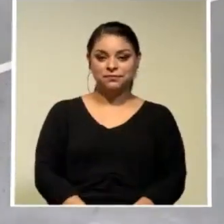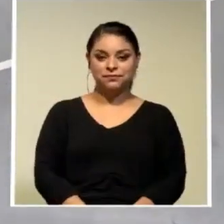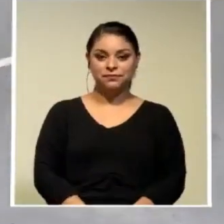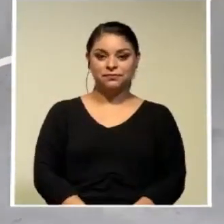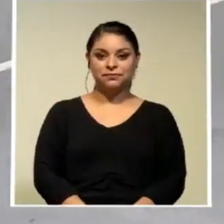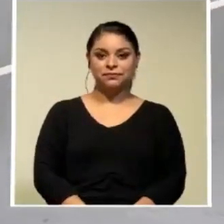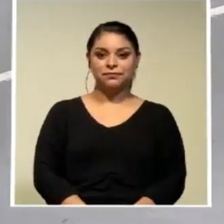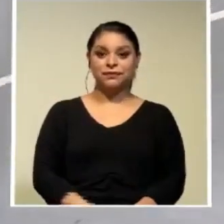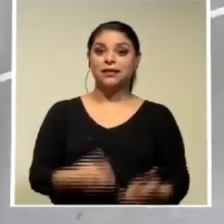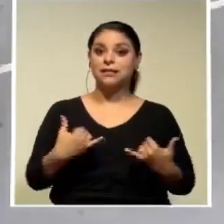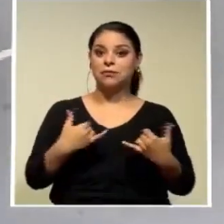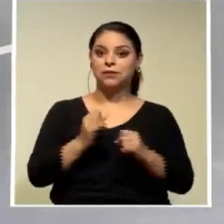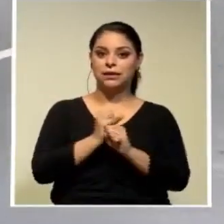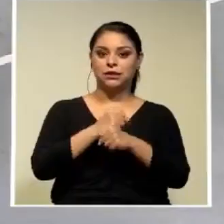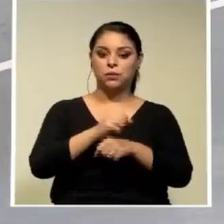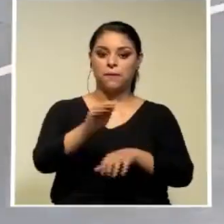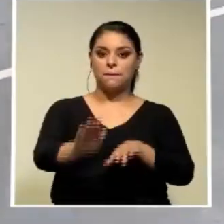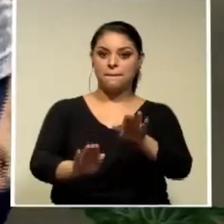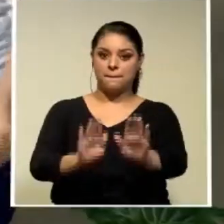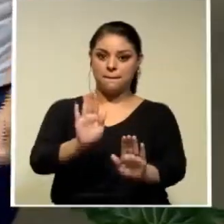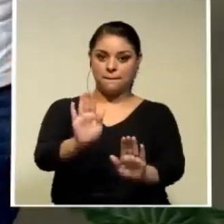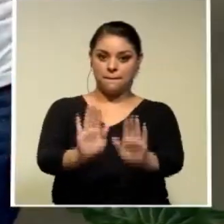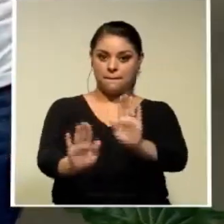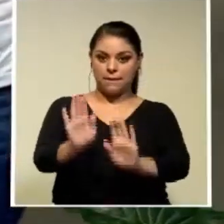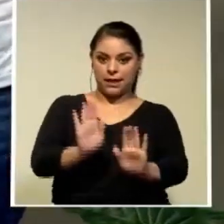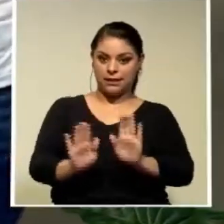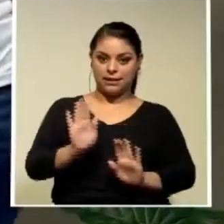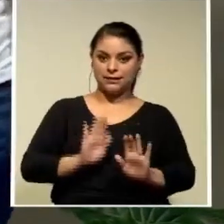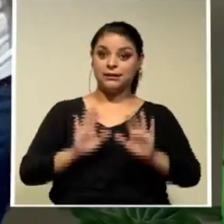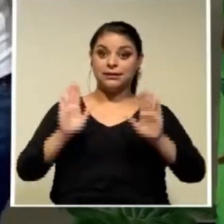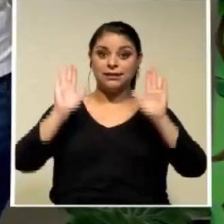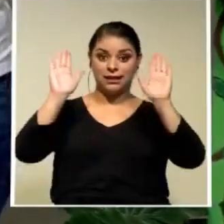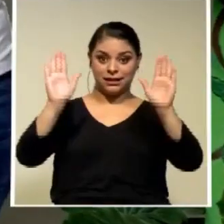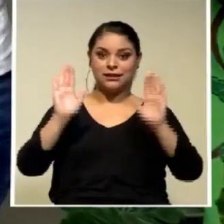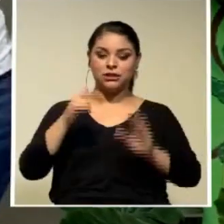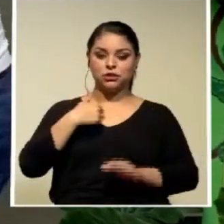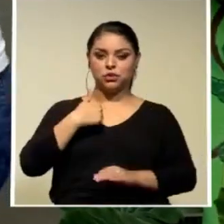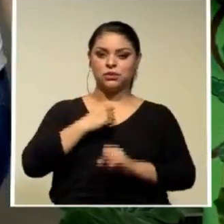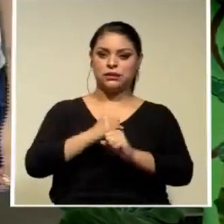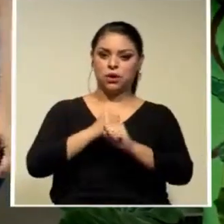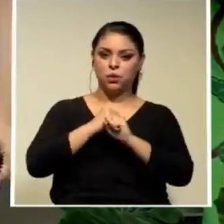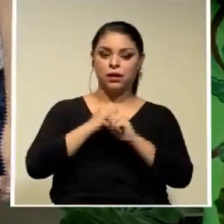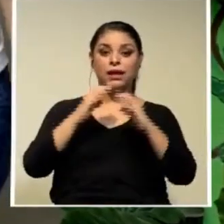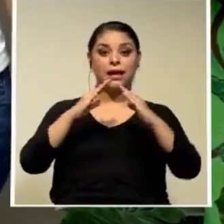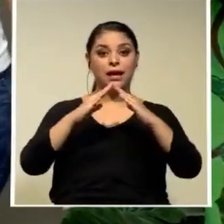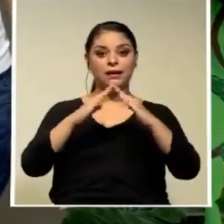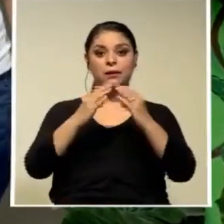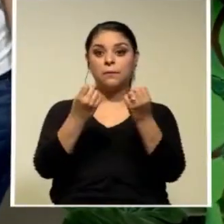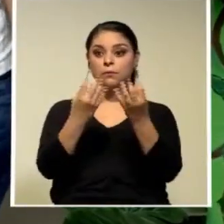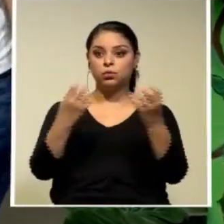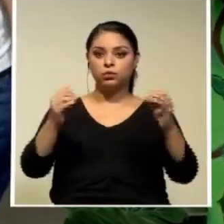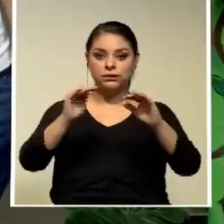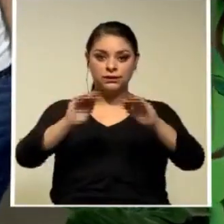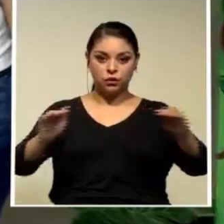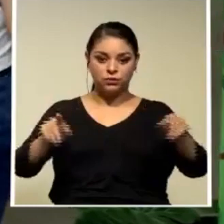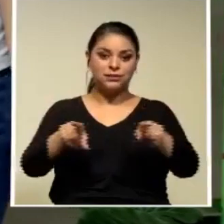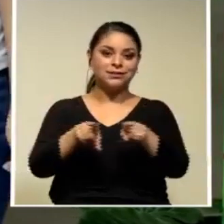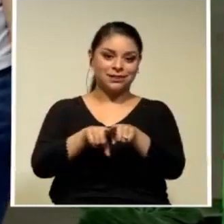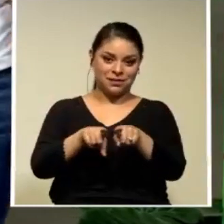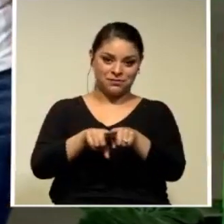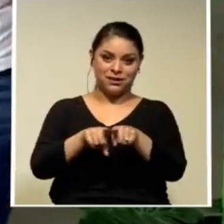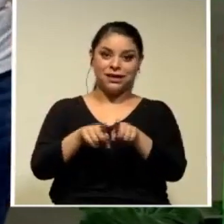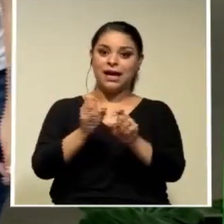Estamos haciéndolo para atrás. ¡Excelente, niña Gwen! ¿Verdad? Estoy ¿sabes? Segura que en casa muchos niños y niñas también lo están